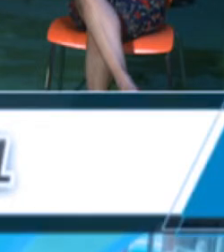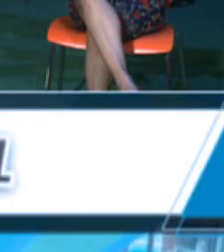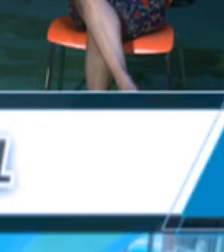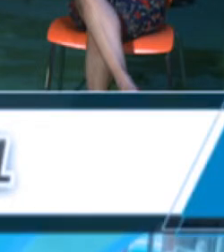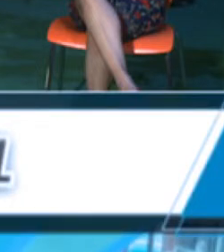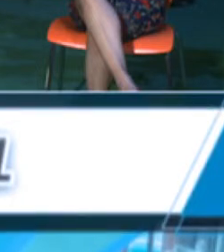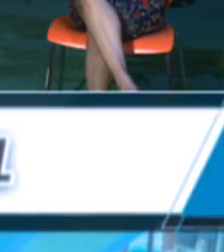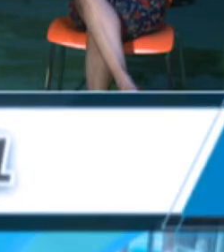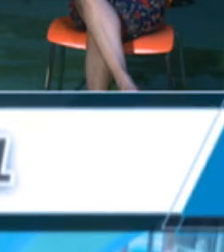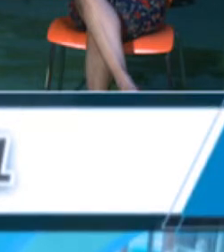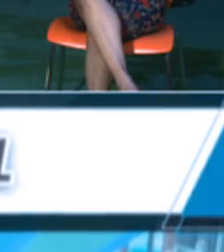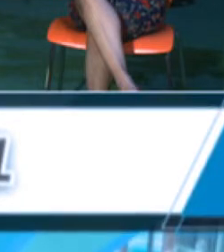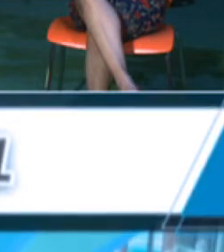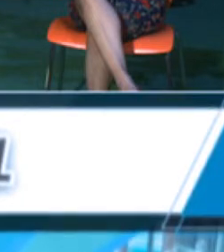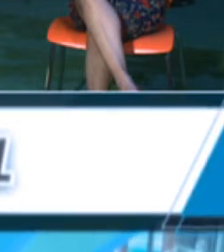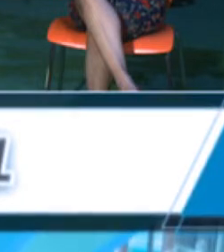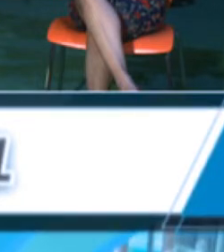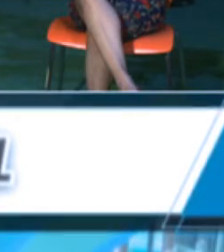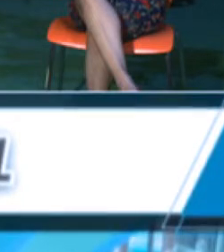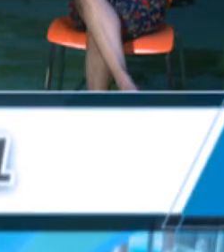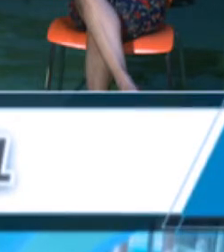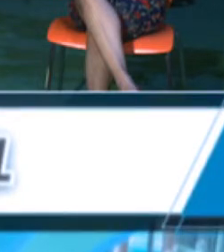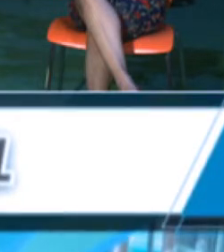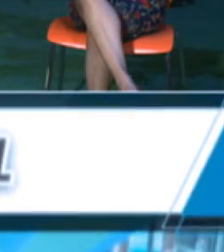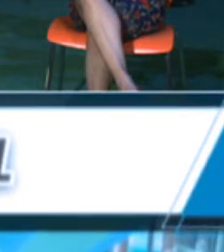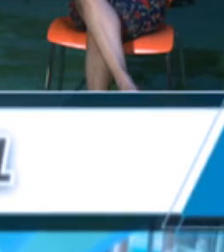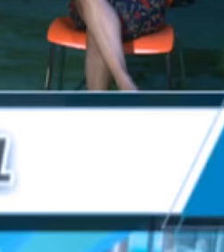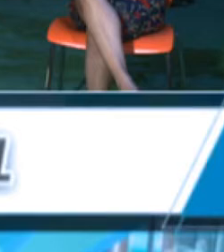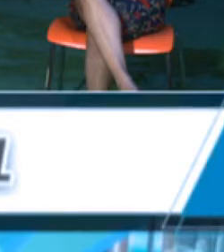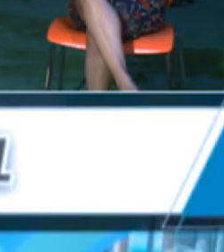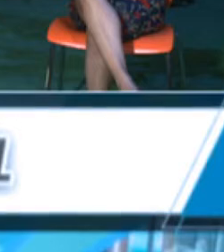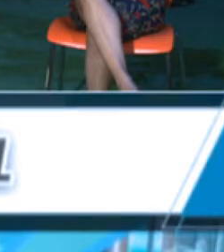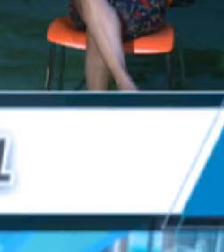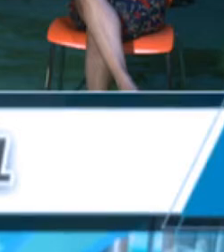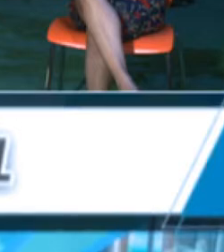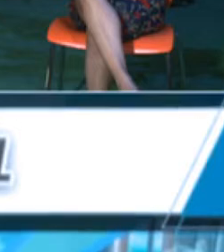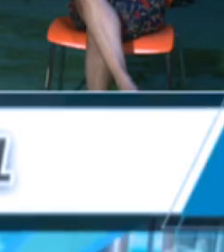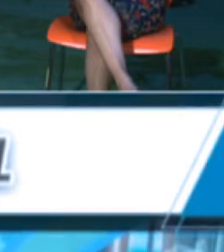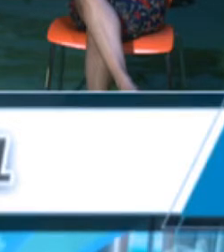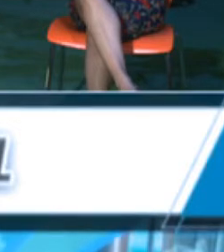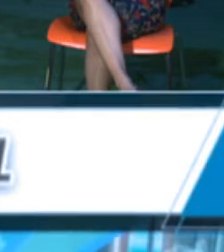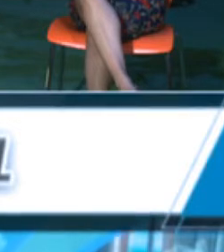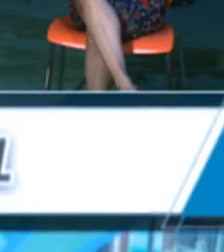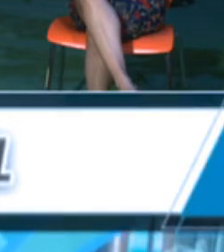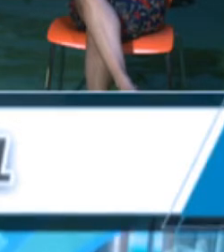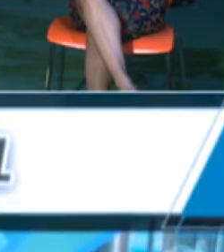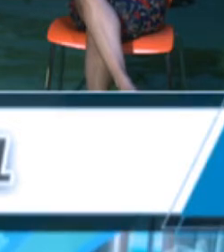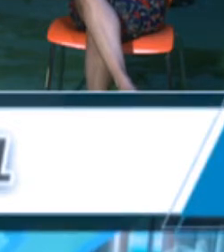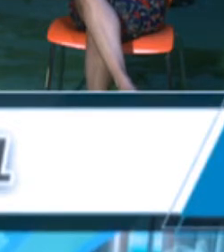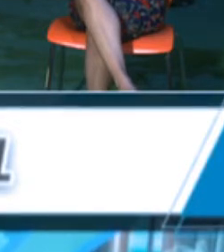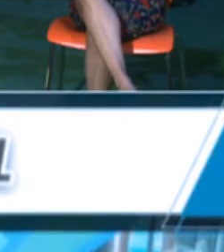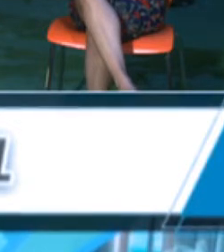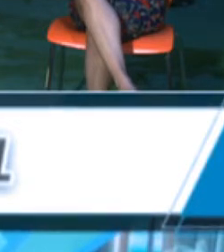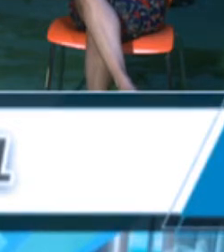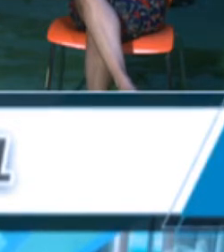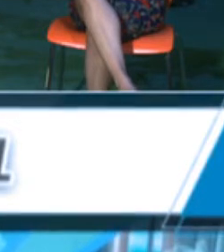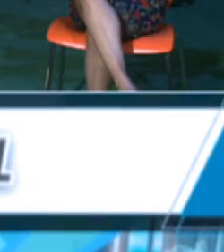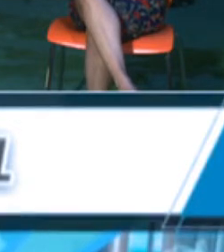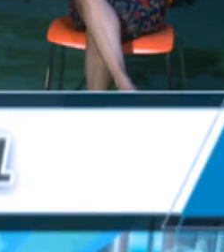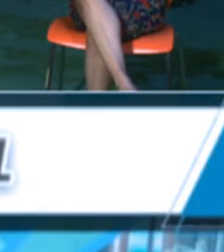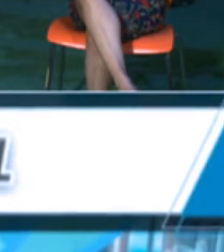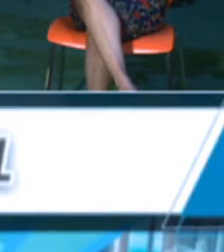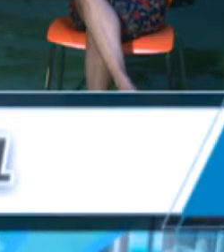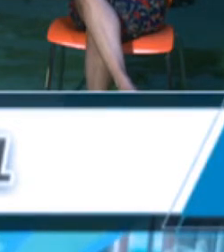trasladando a la Asamblea Legislativa los acuerdos y las propuestas que resultaron de esta mesa de diálogo. Vamos